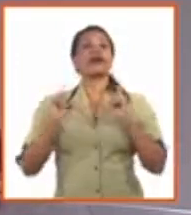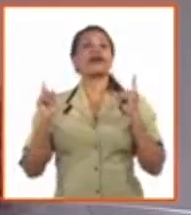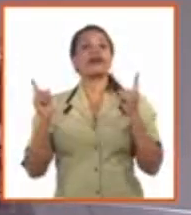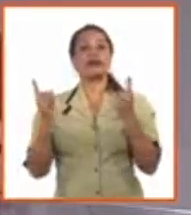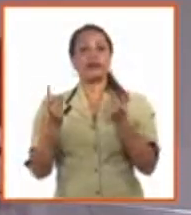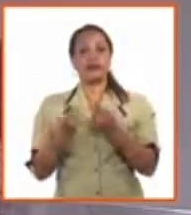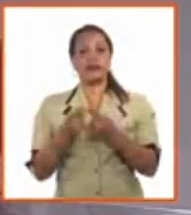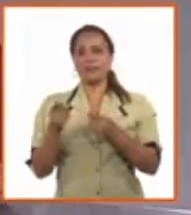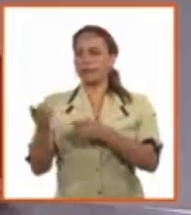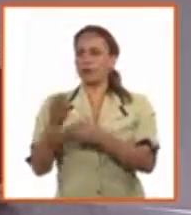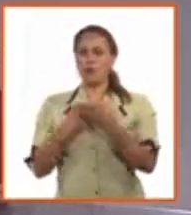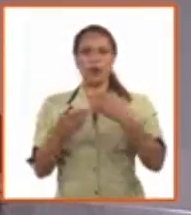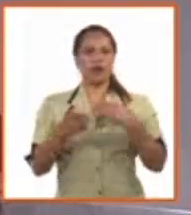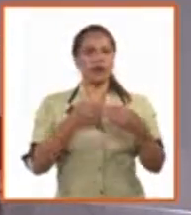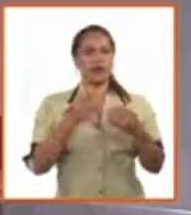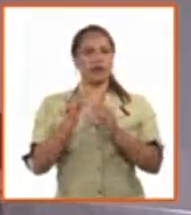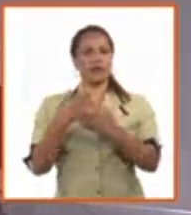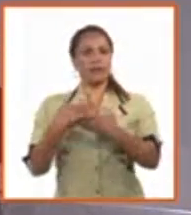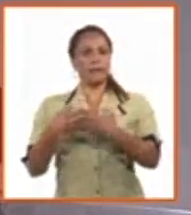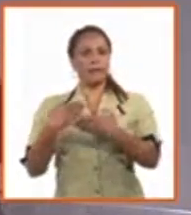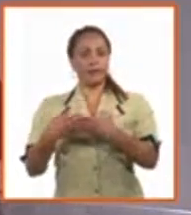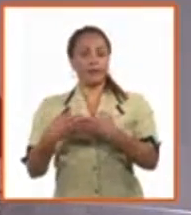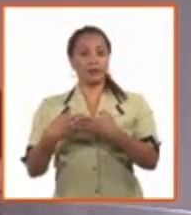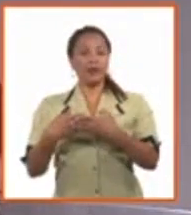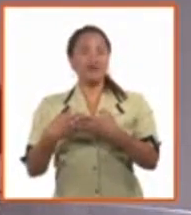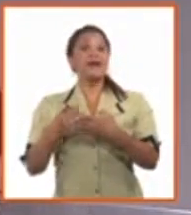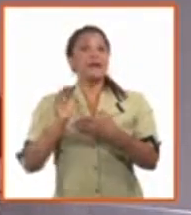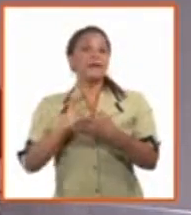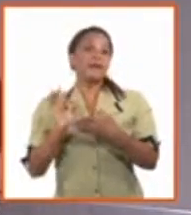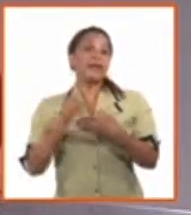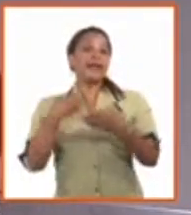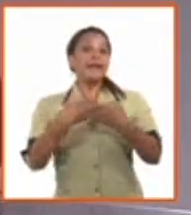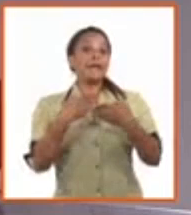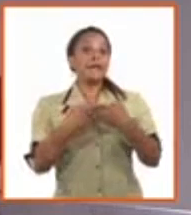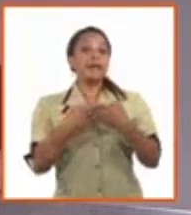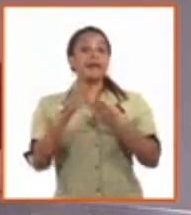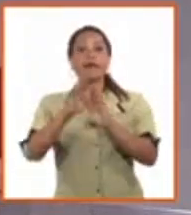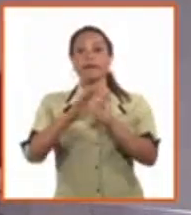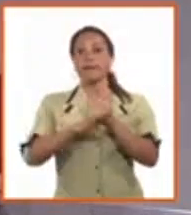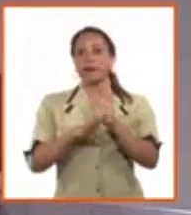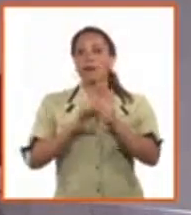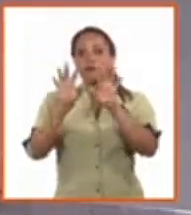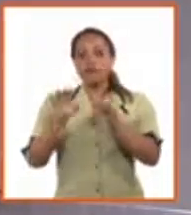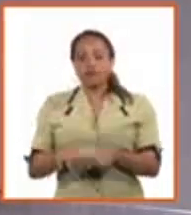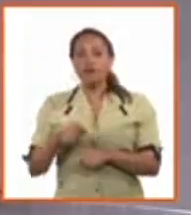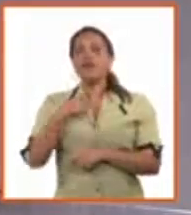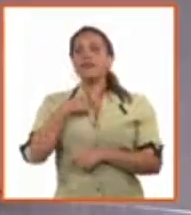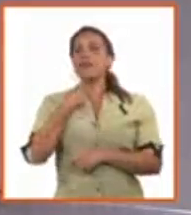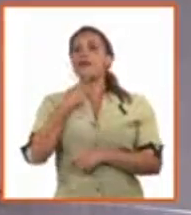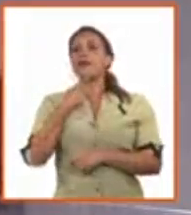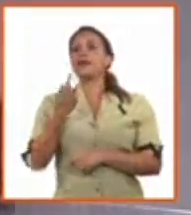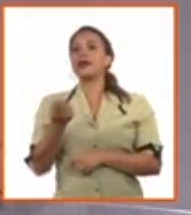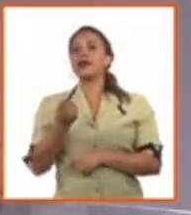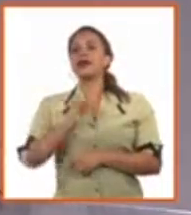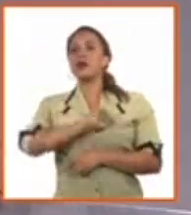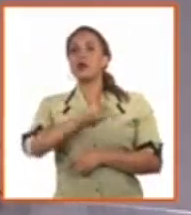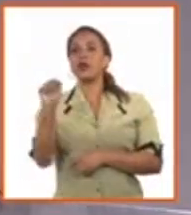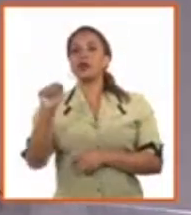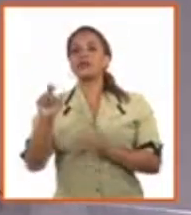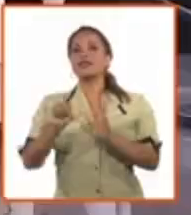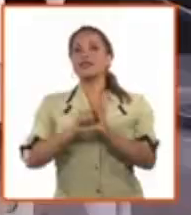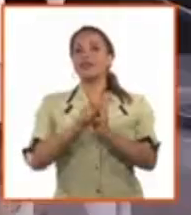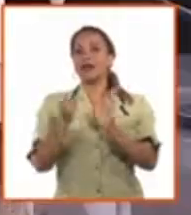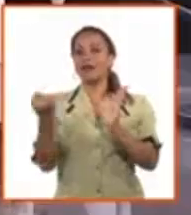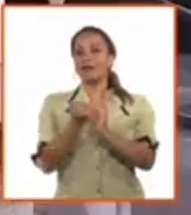general de cualquier empresa pero las empresas de software tienen que también apostar por tener certificadas el